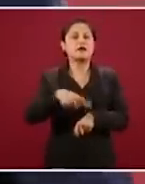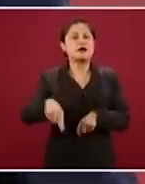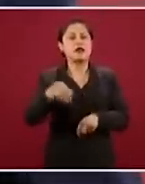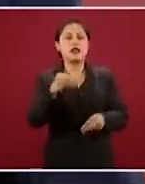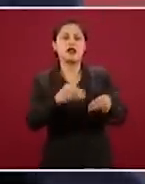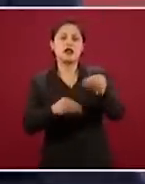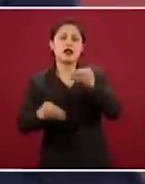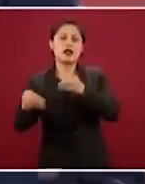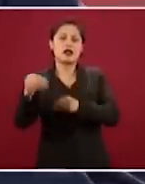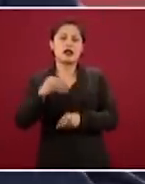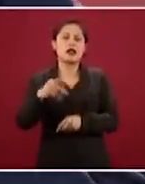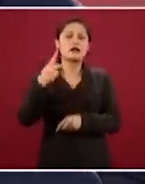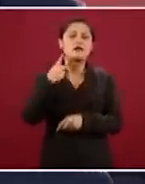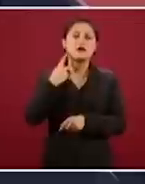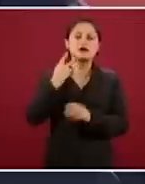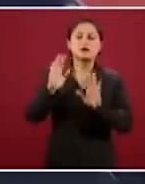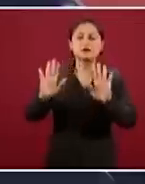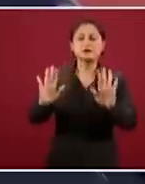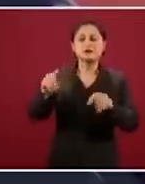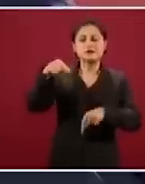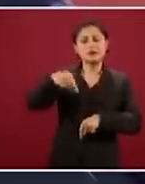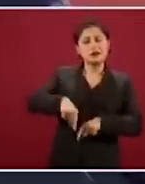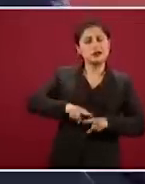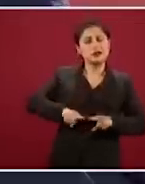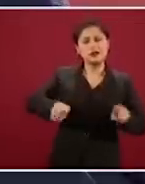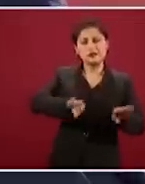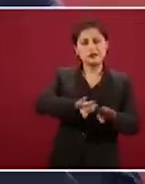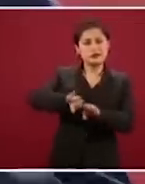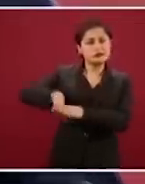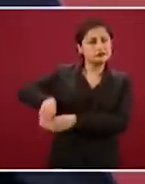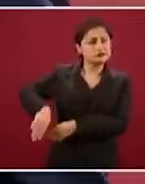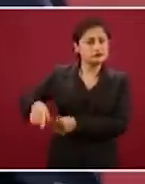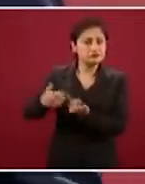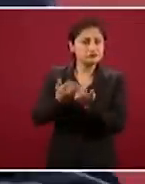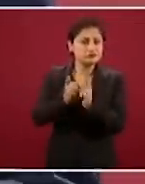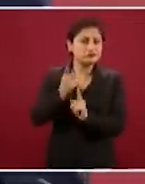Y aquí es otra cosa. No nos metemos en cuestiones partidistas.